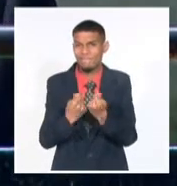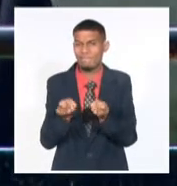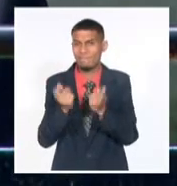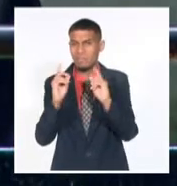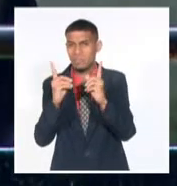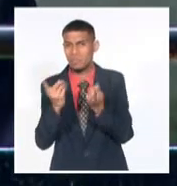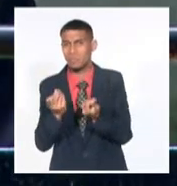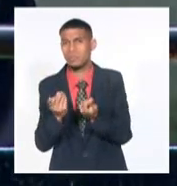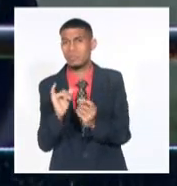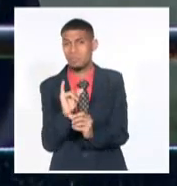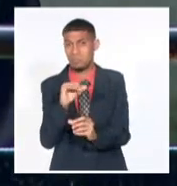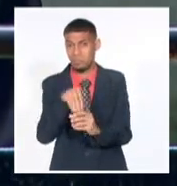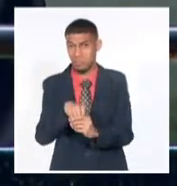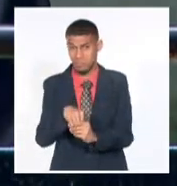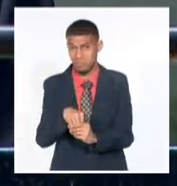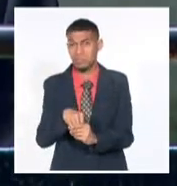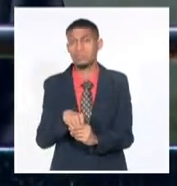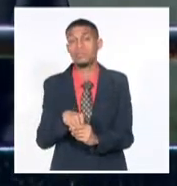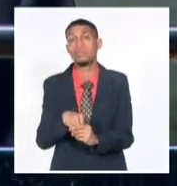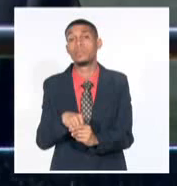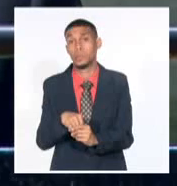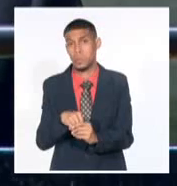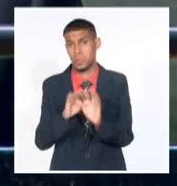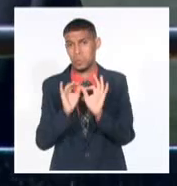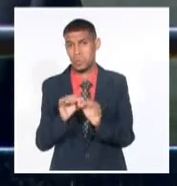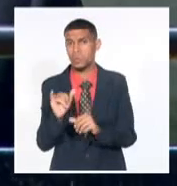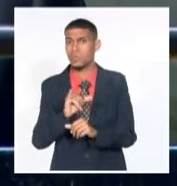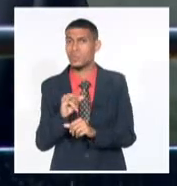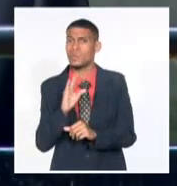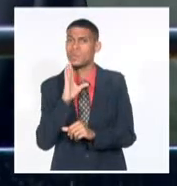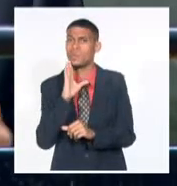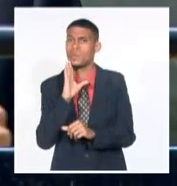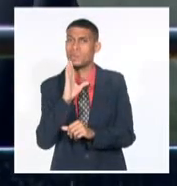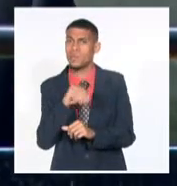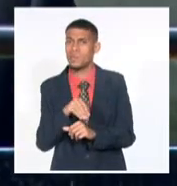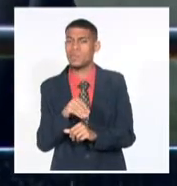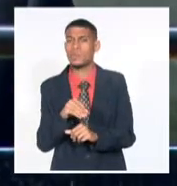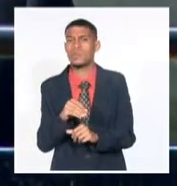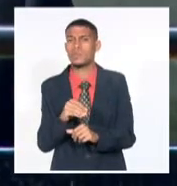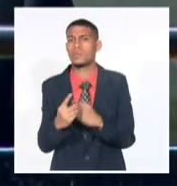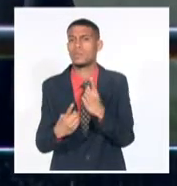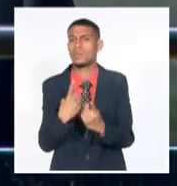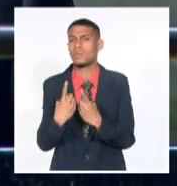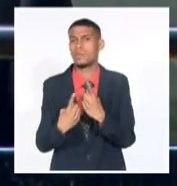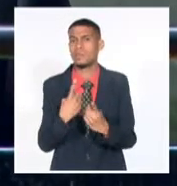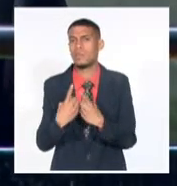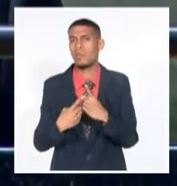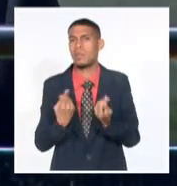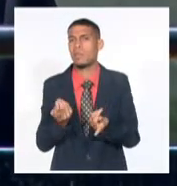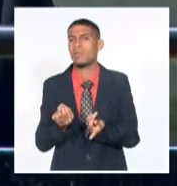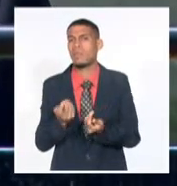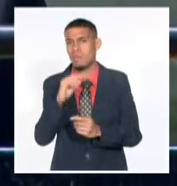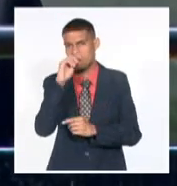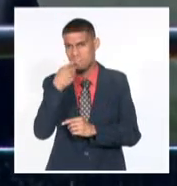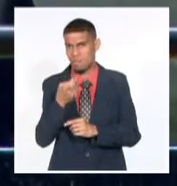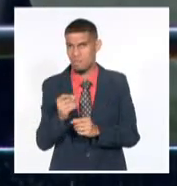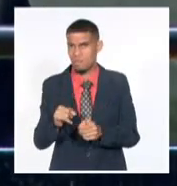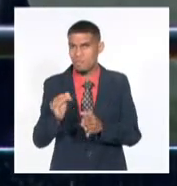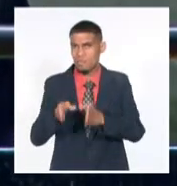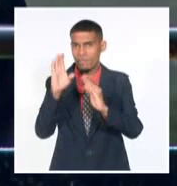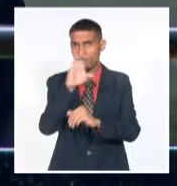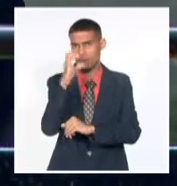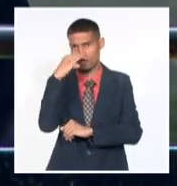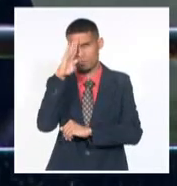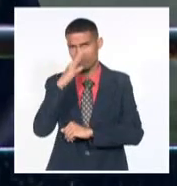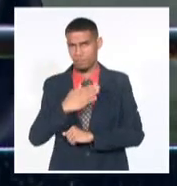interna, demeritar las instituciones del gobierno y lastimar los ingentes esfuerzos que el